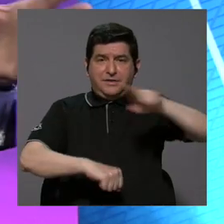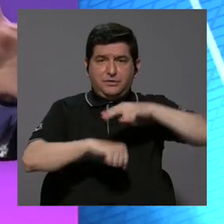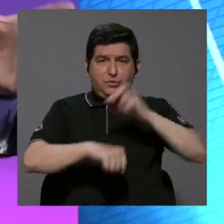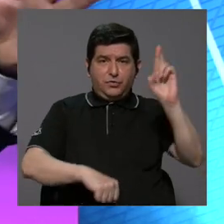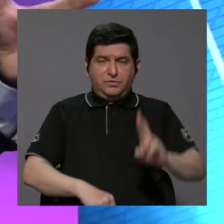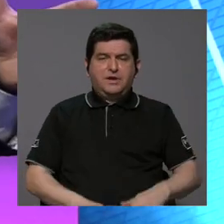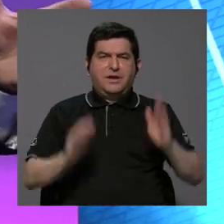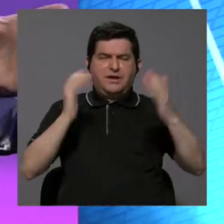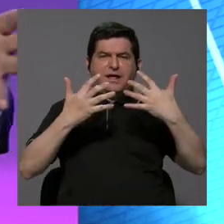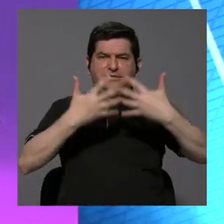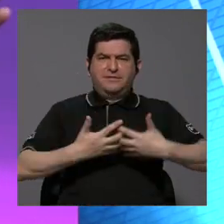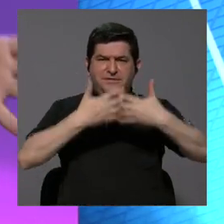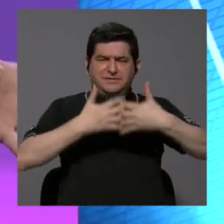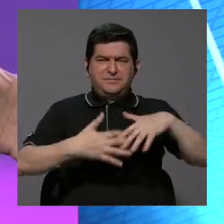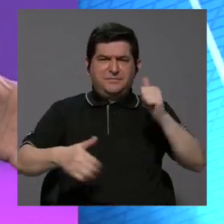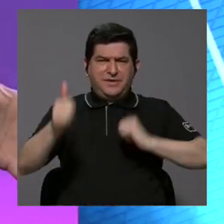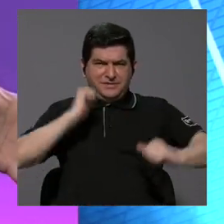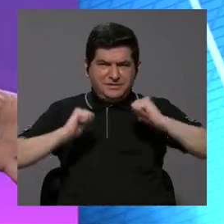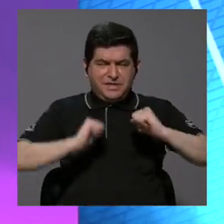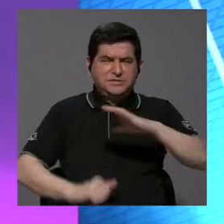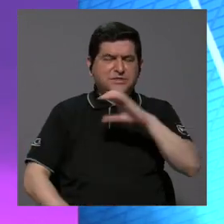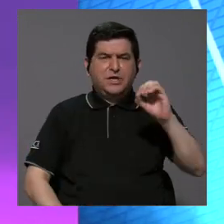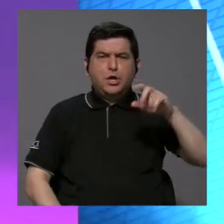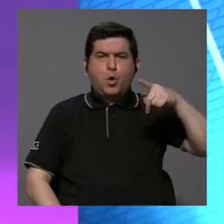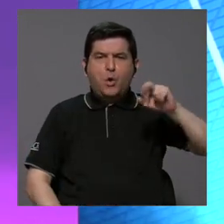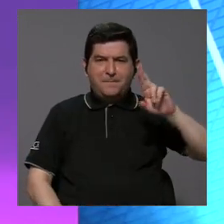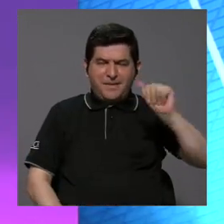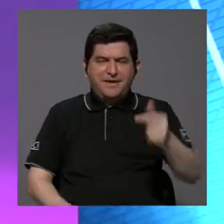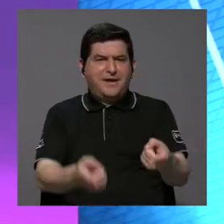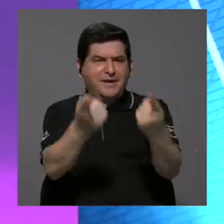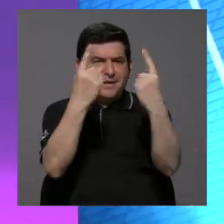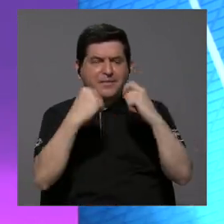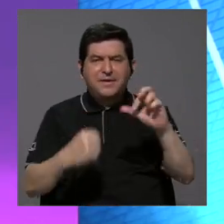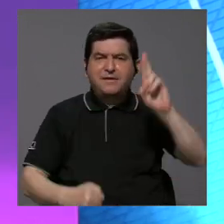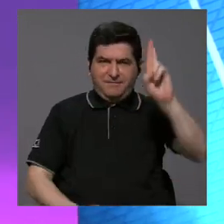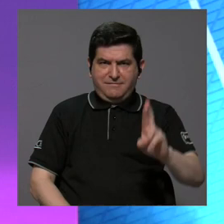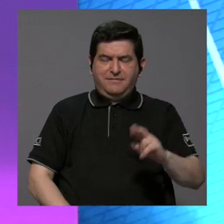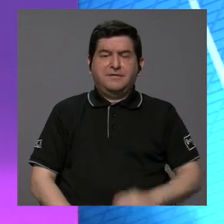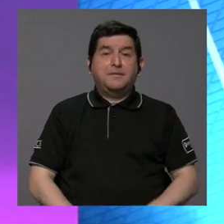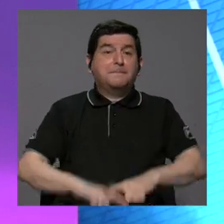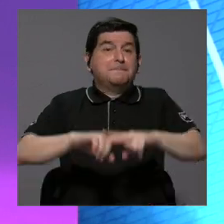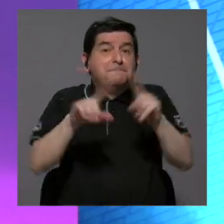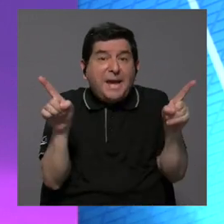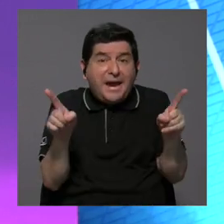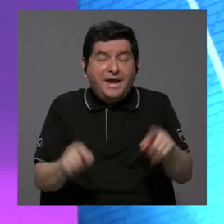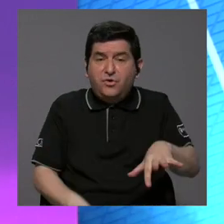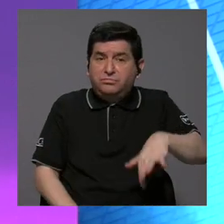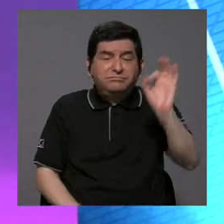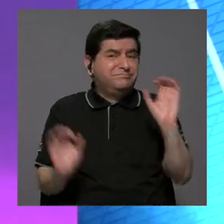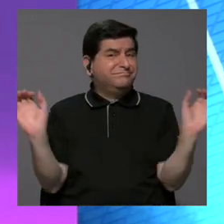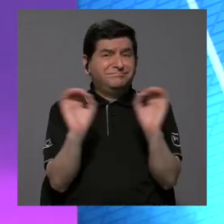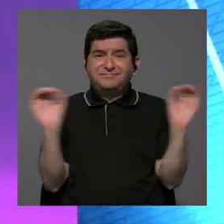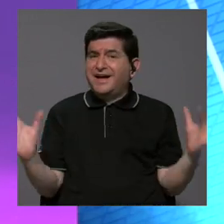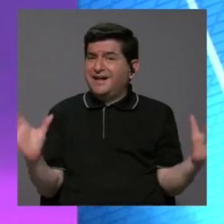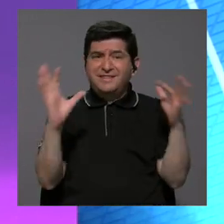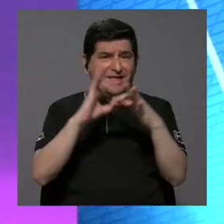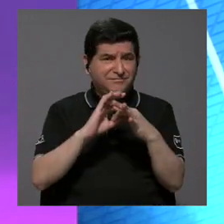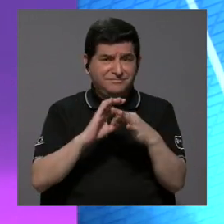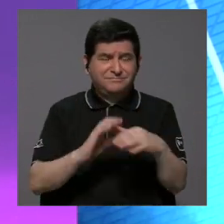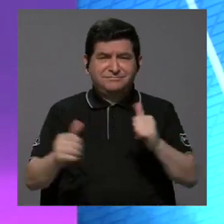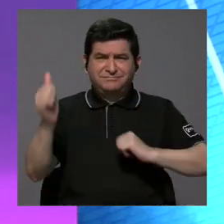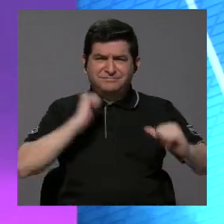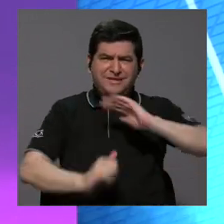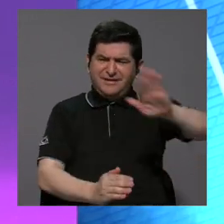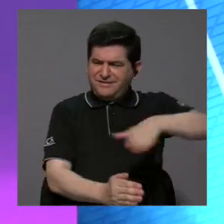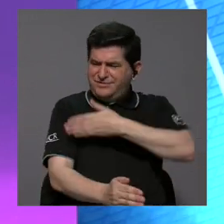grandes compañías de teatro grandes compañías de ópera venían a Costa Rica pero no encontré nada referente al